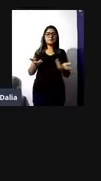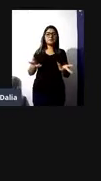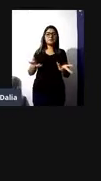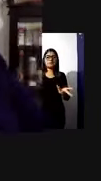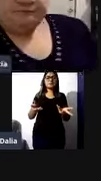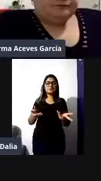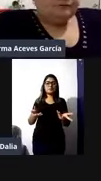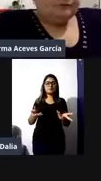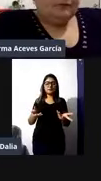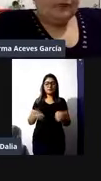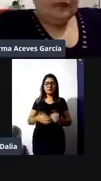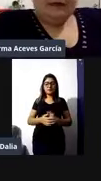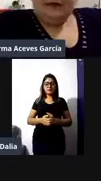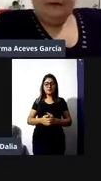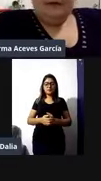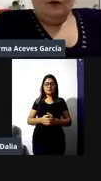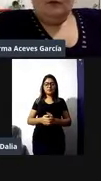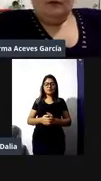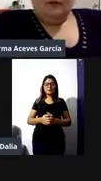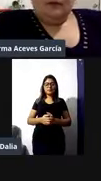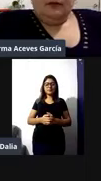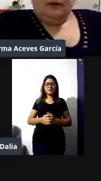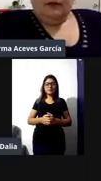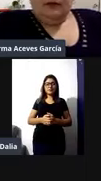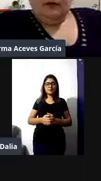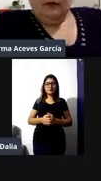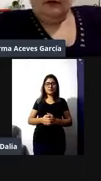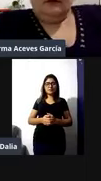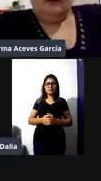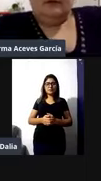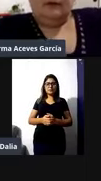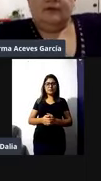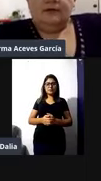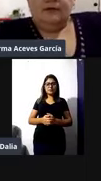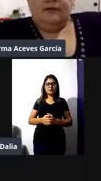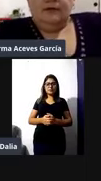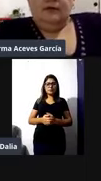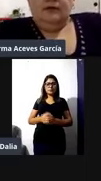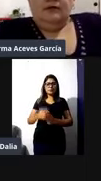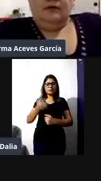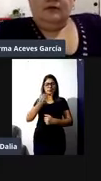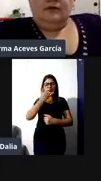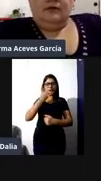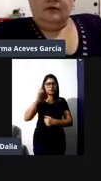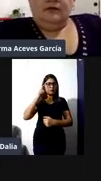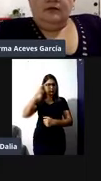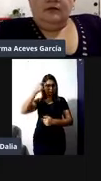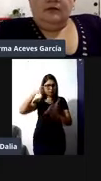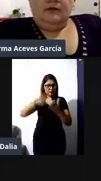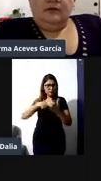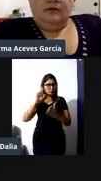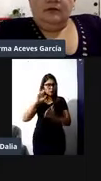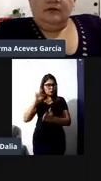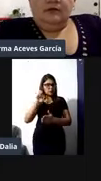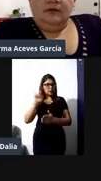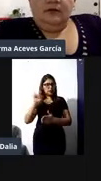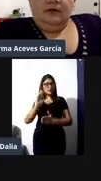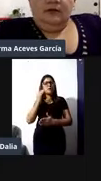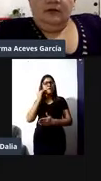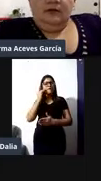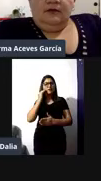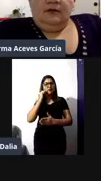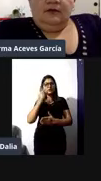lugar. Perdón, maestra, me informan que se está viciando un poco. Al parecer, Facebook está